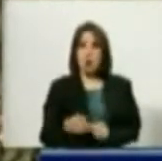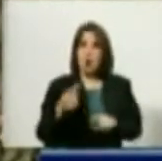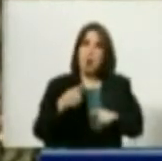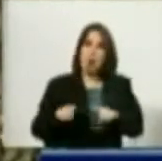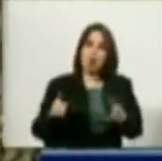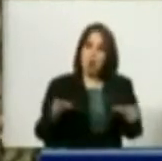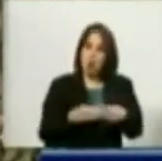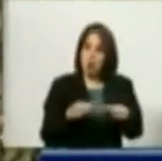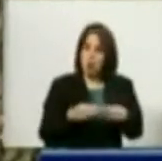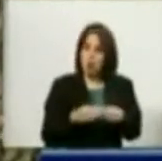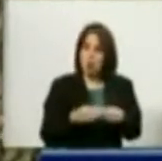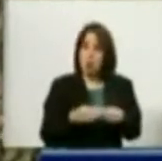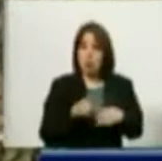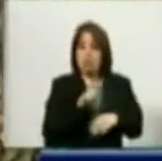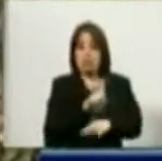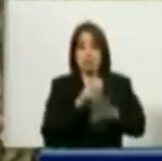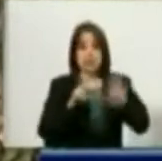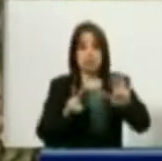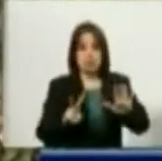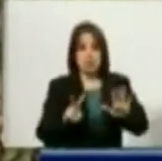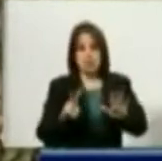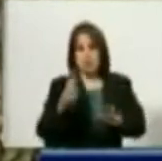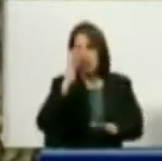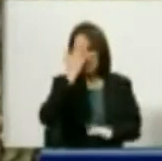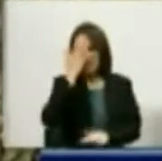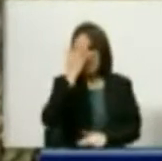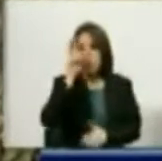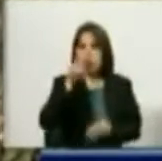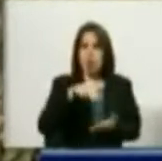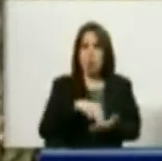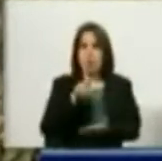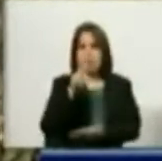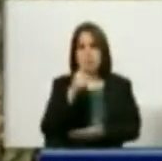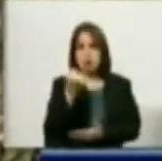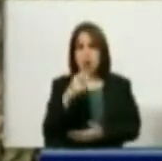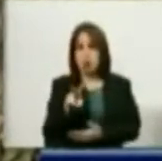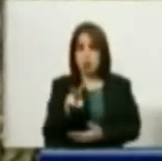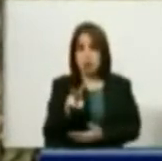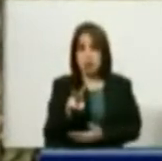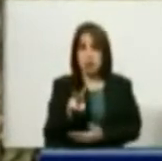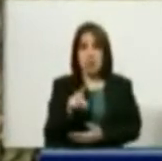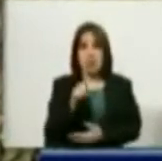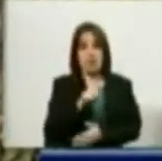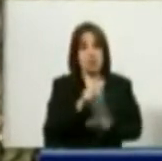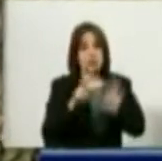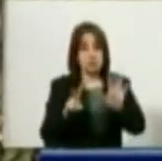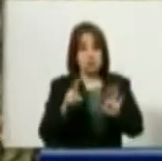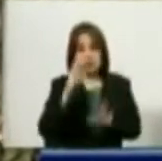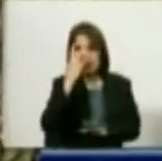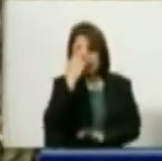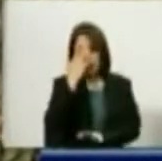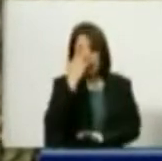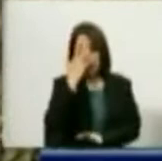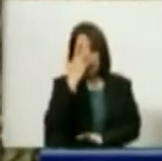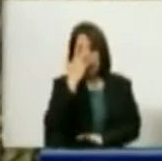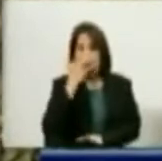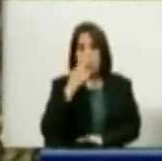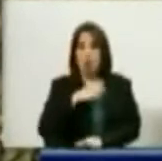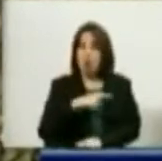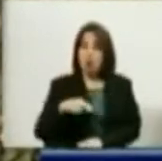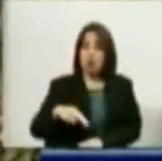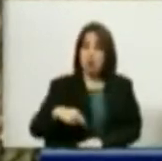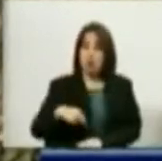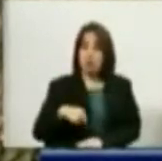17 de febrero del año 2000 doce diecisiete de febrero a nuestro comandante